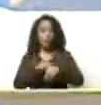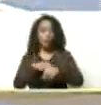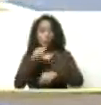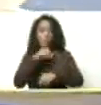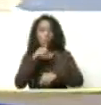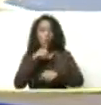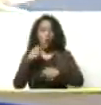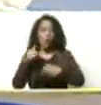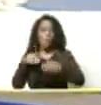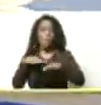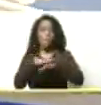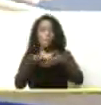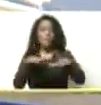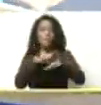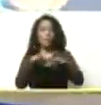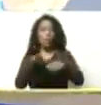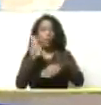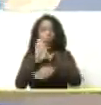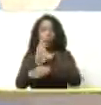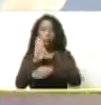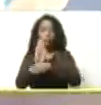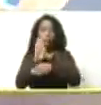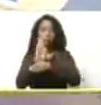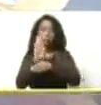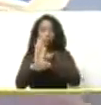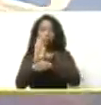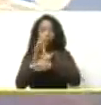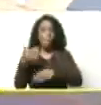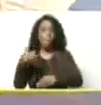piscina y empezamos a crear tilapia